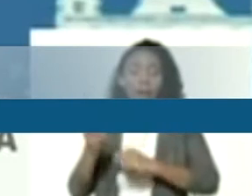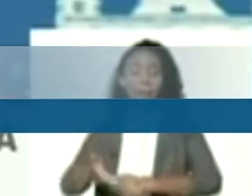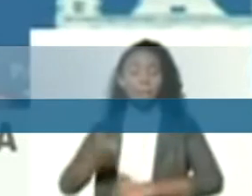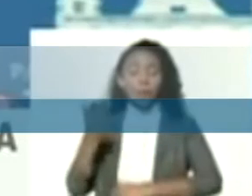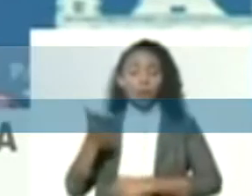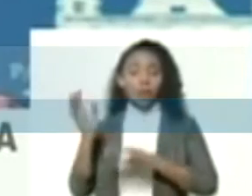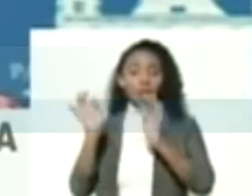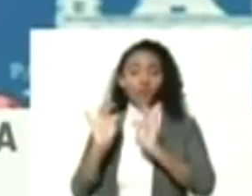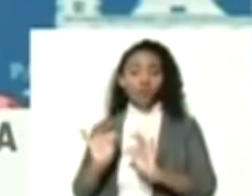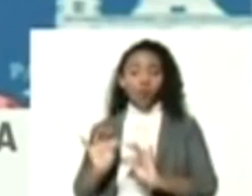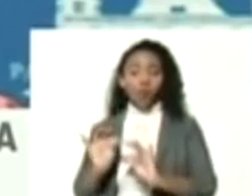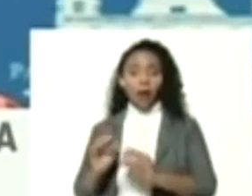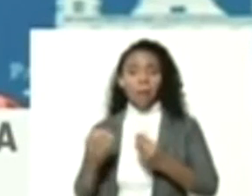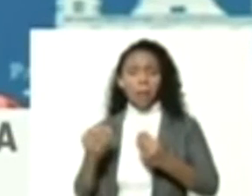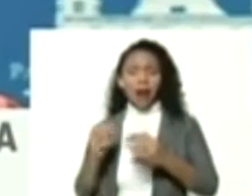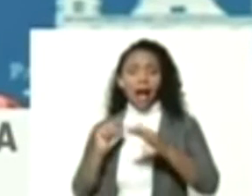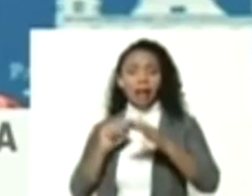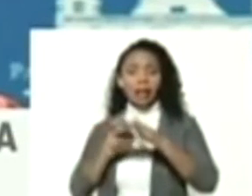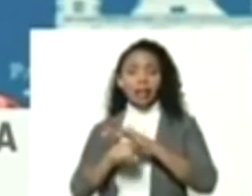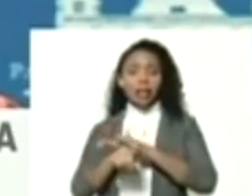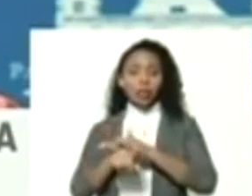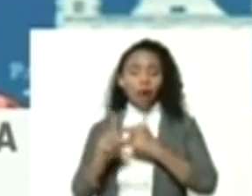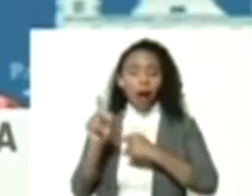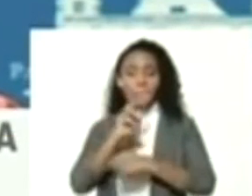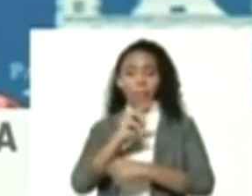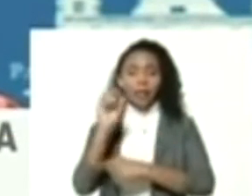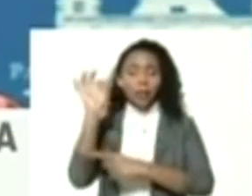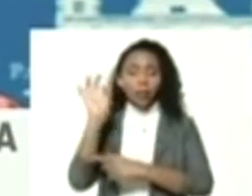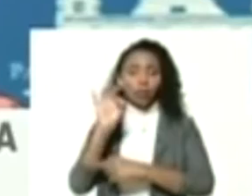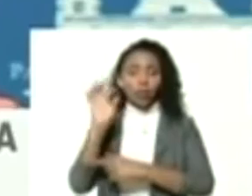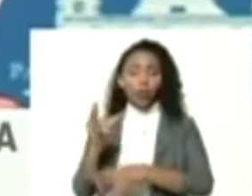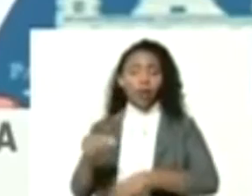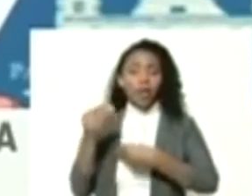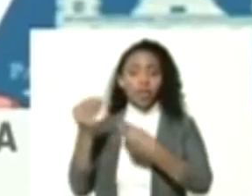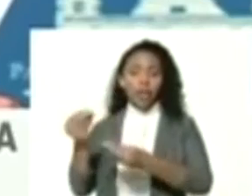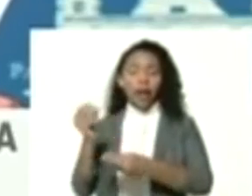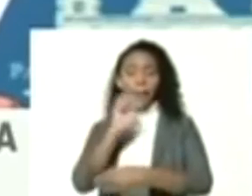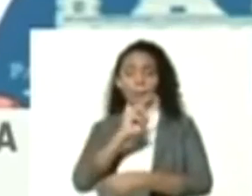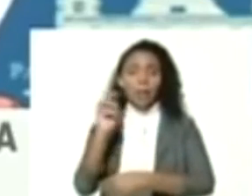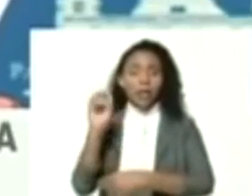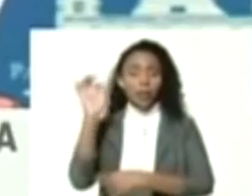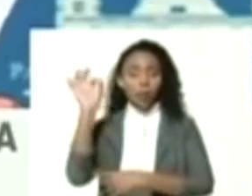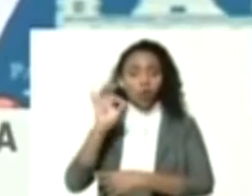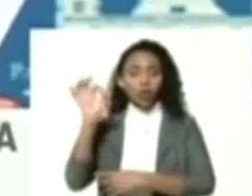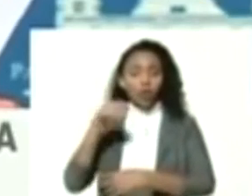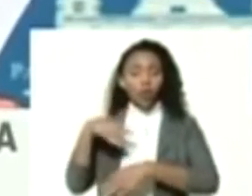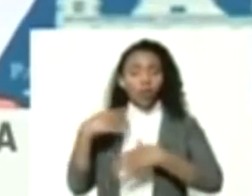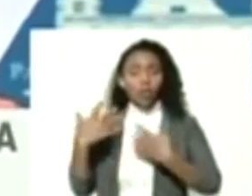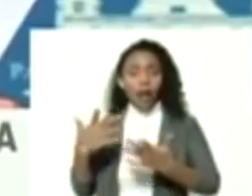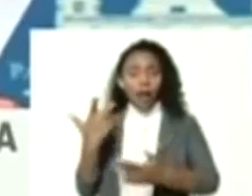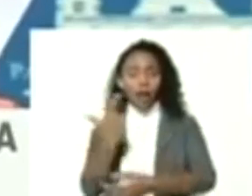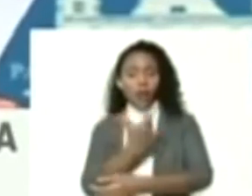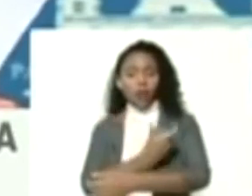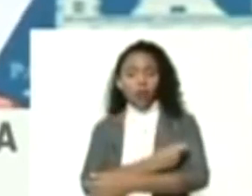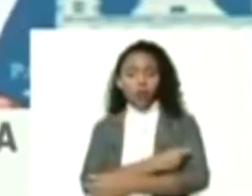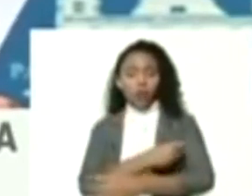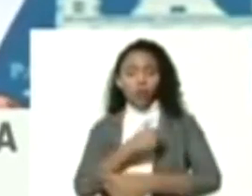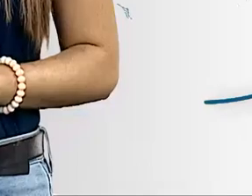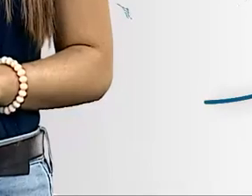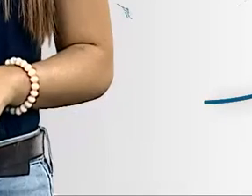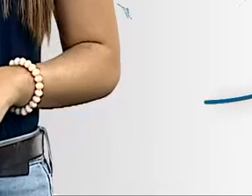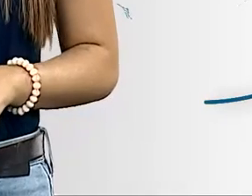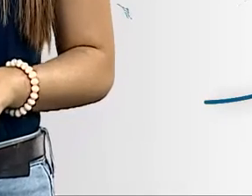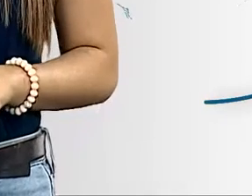importante mecanismo para acceder al 20% y garantizar el 20% de la vacunación